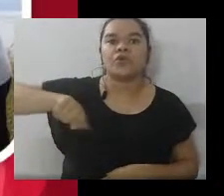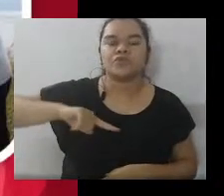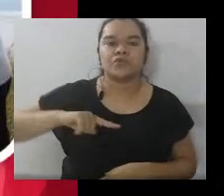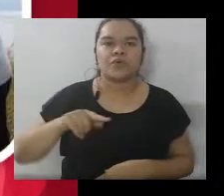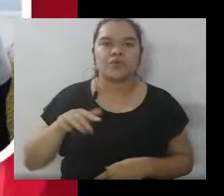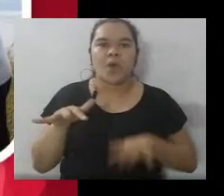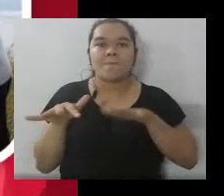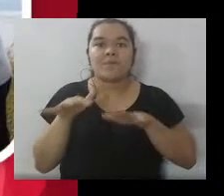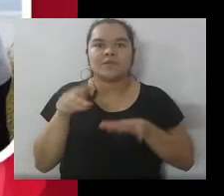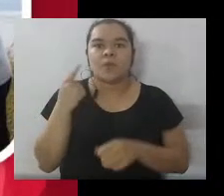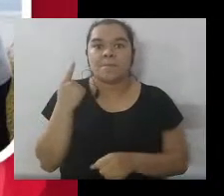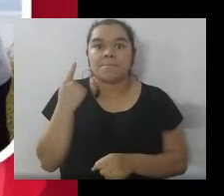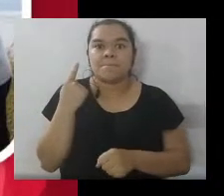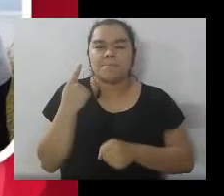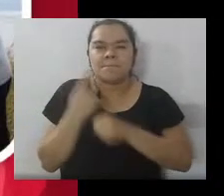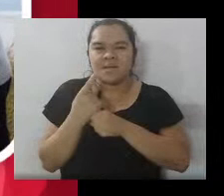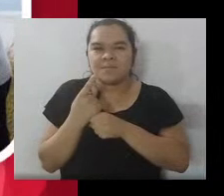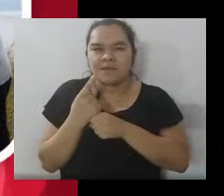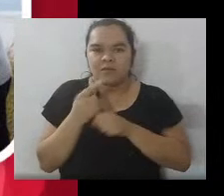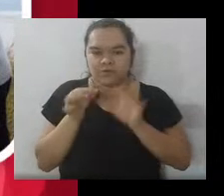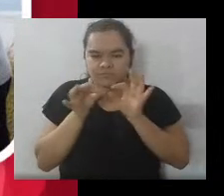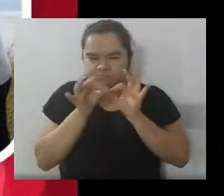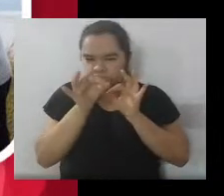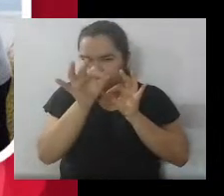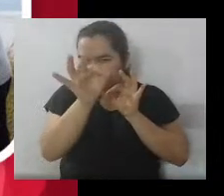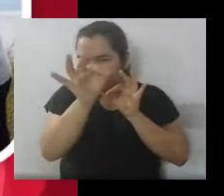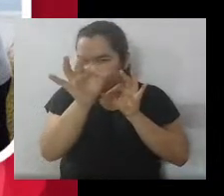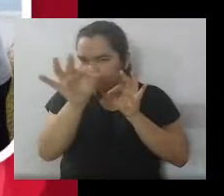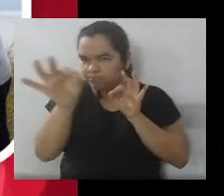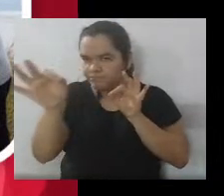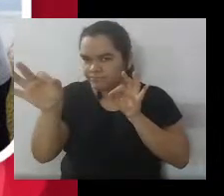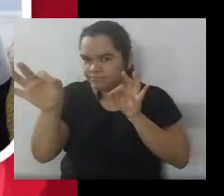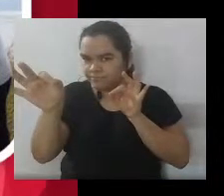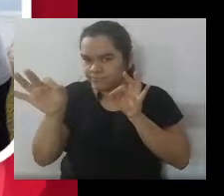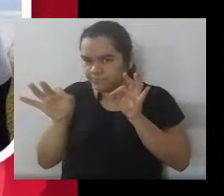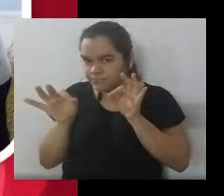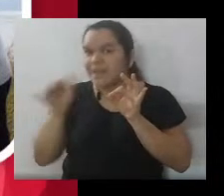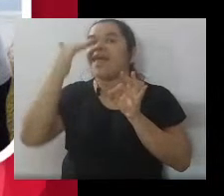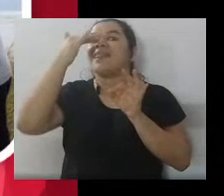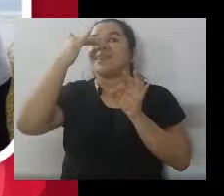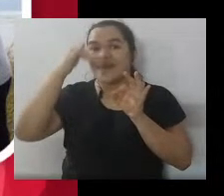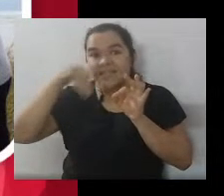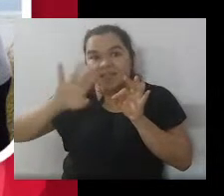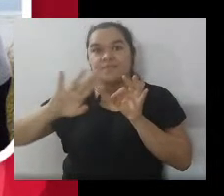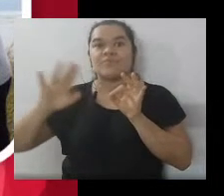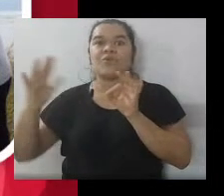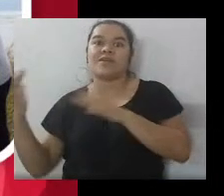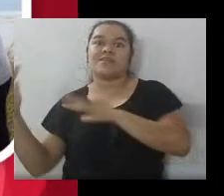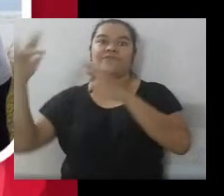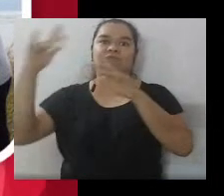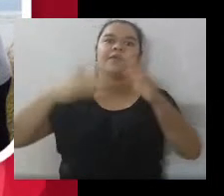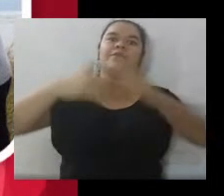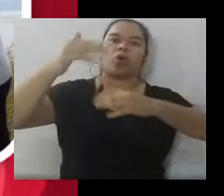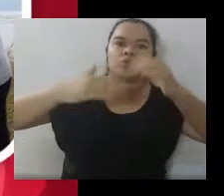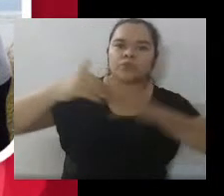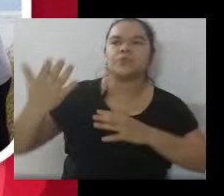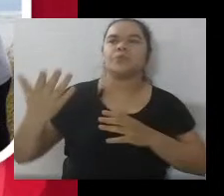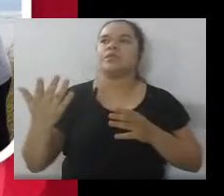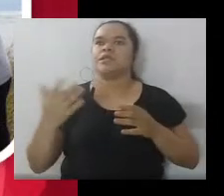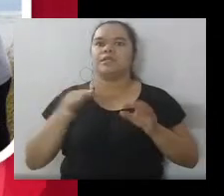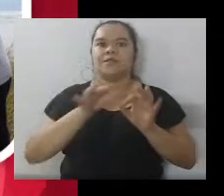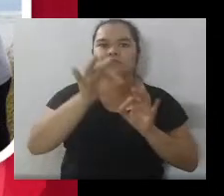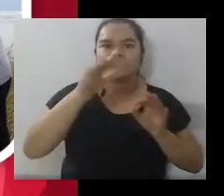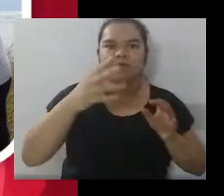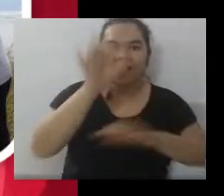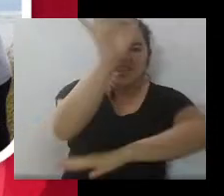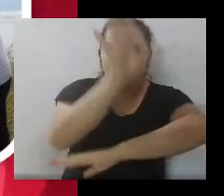mojón para una obra de gran envergadura y que aporta al desarrollo sostenible de toda